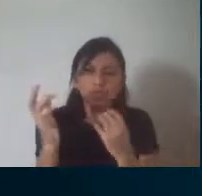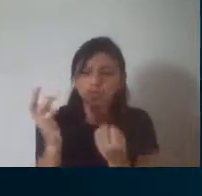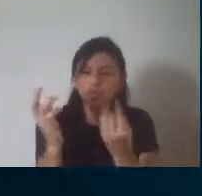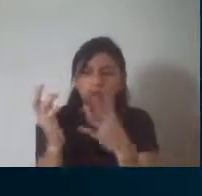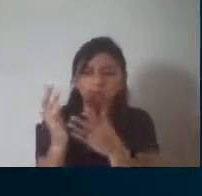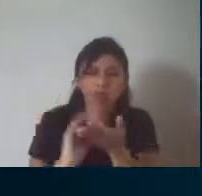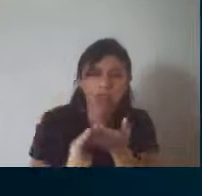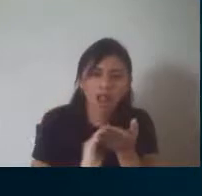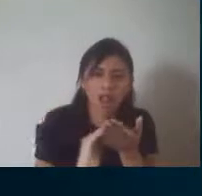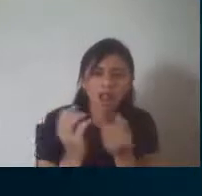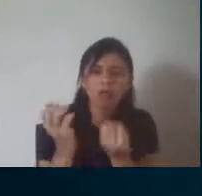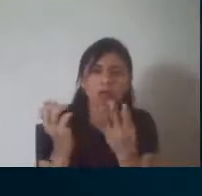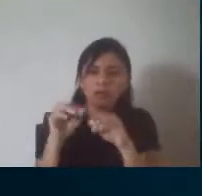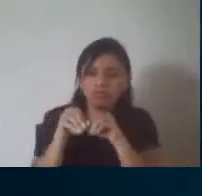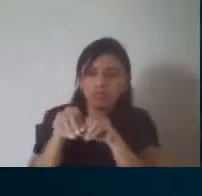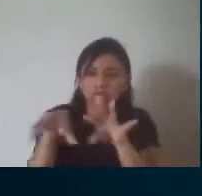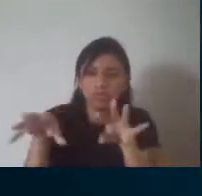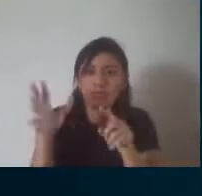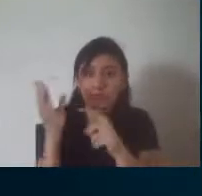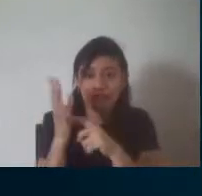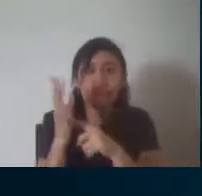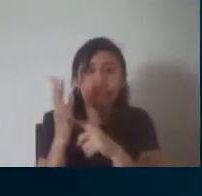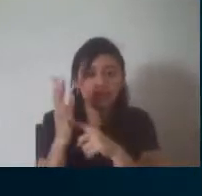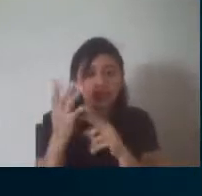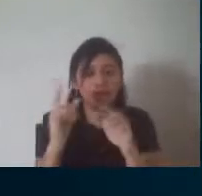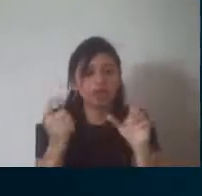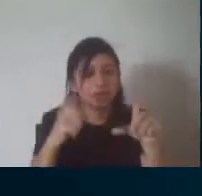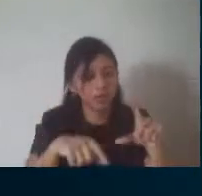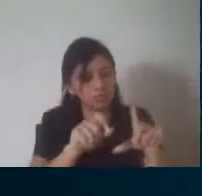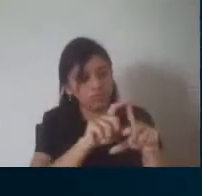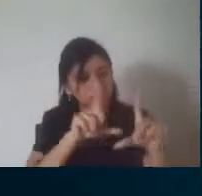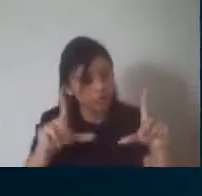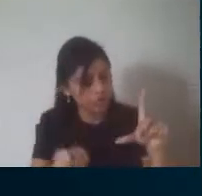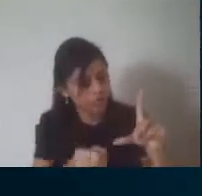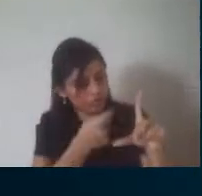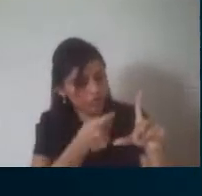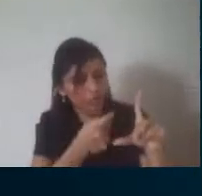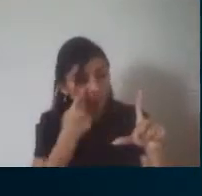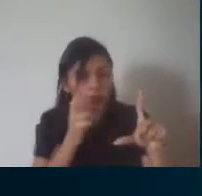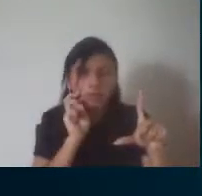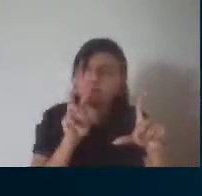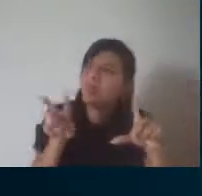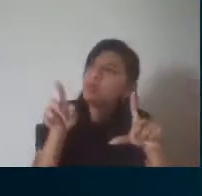estimada de este. Por ejemplo, aquí ponemos un número de transformador.